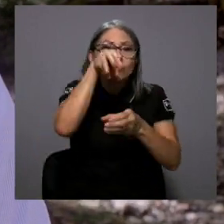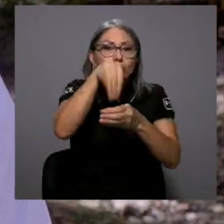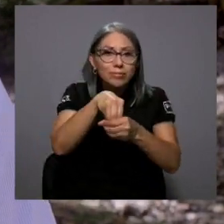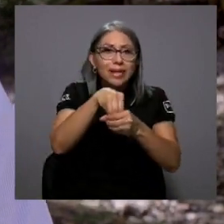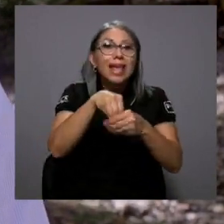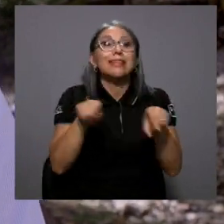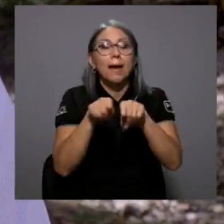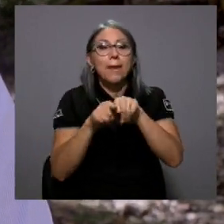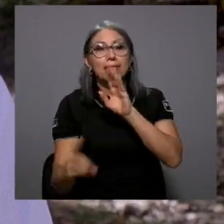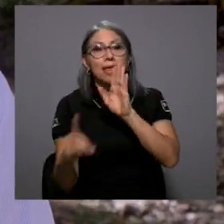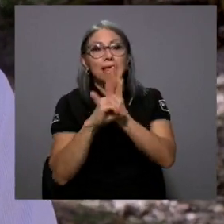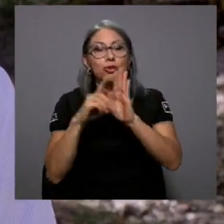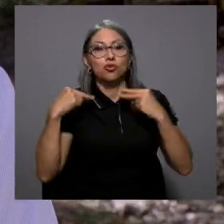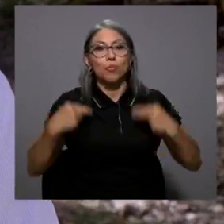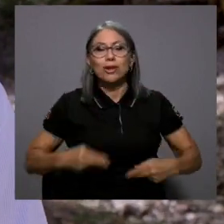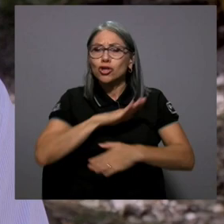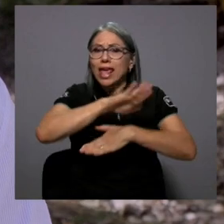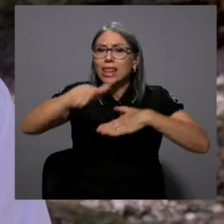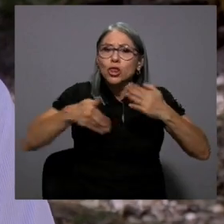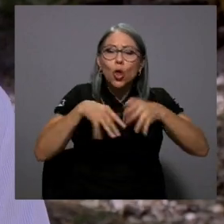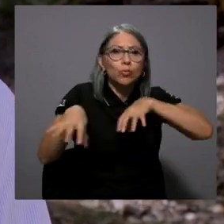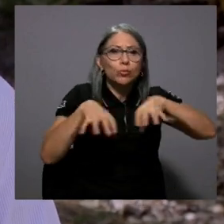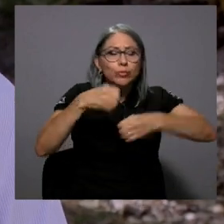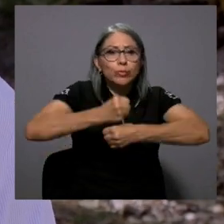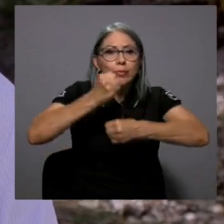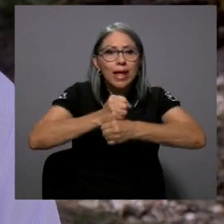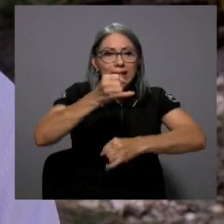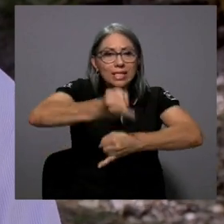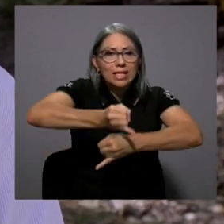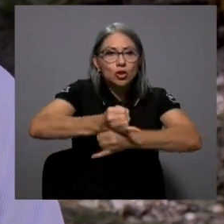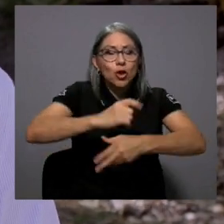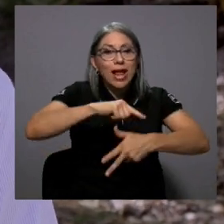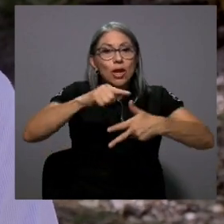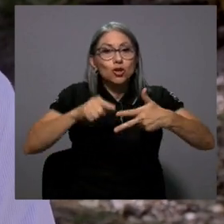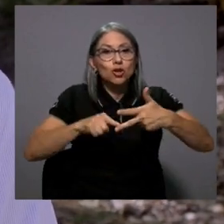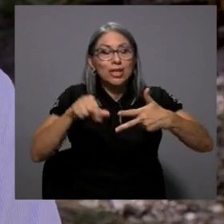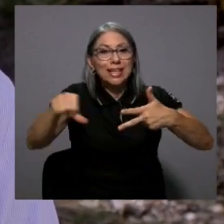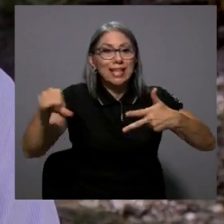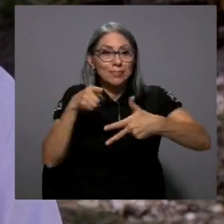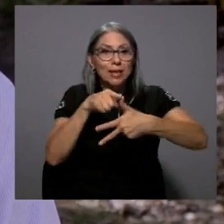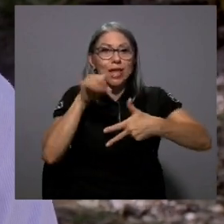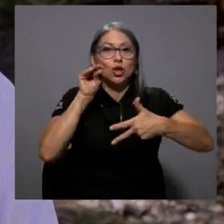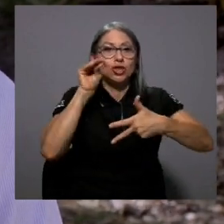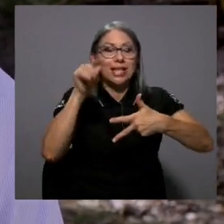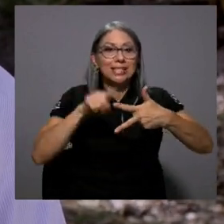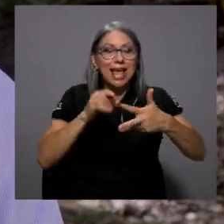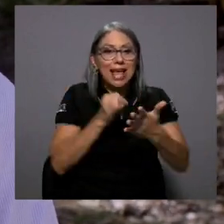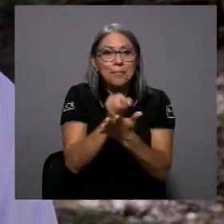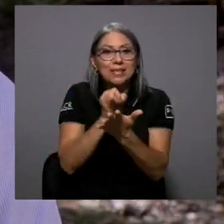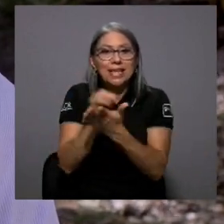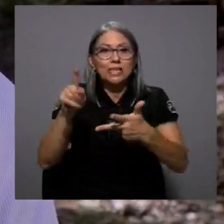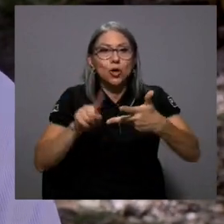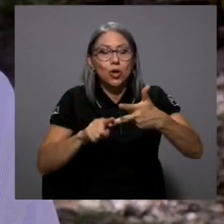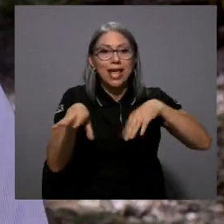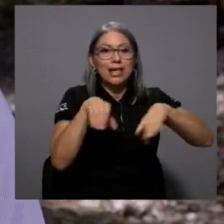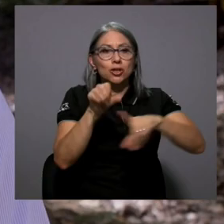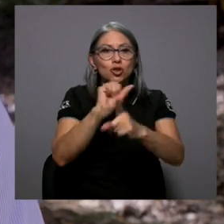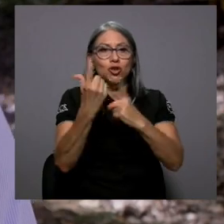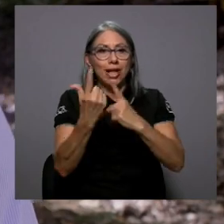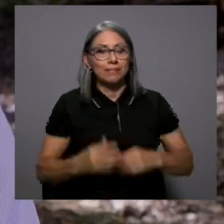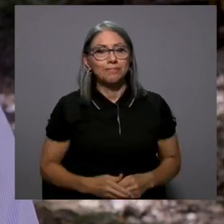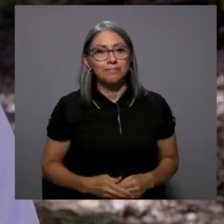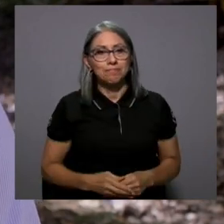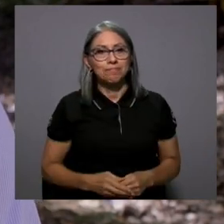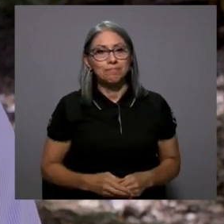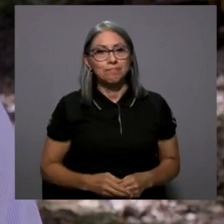género y de derechos humanos en todo el quehacer de la institución, en sus 3 ejes: docencia, investigación y acción